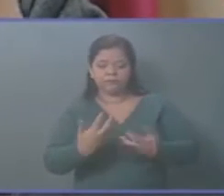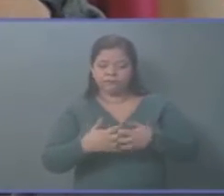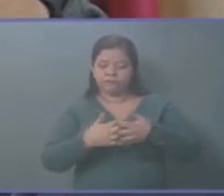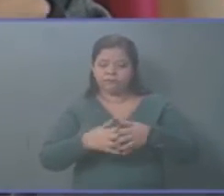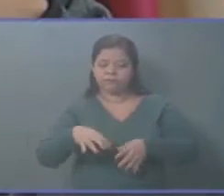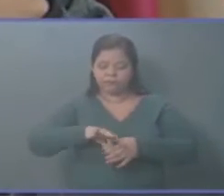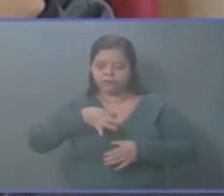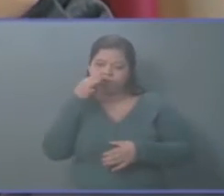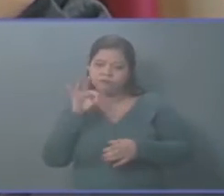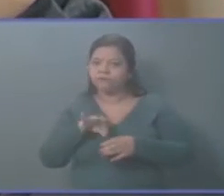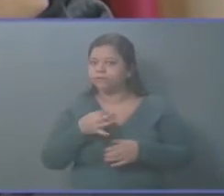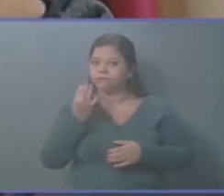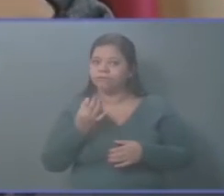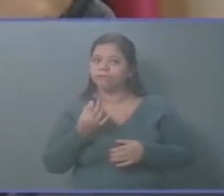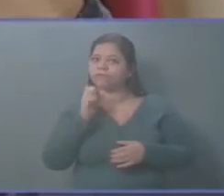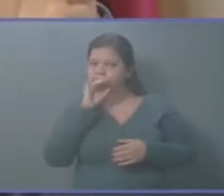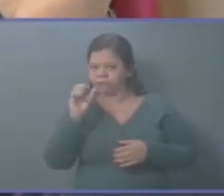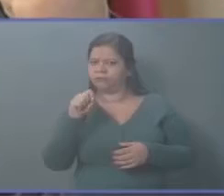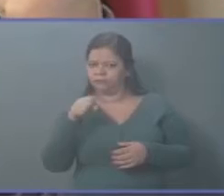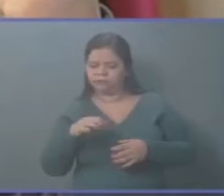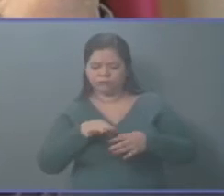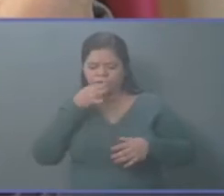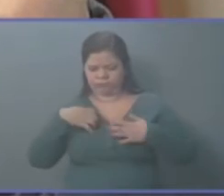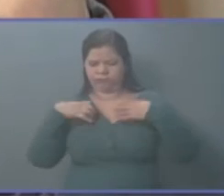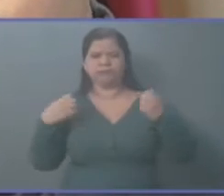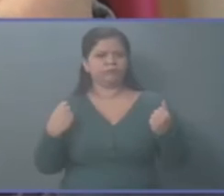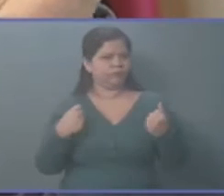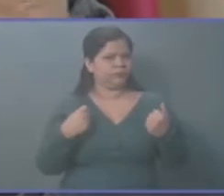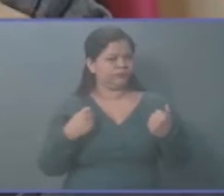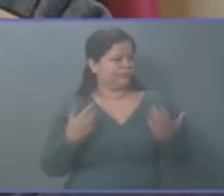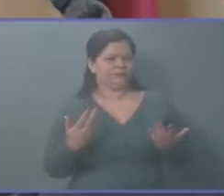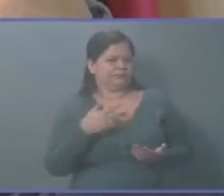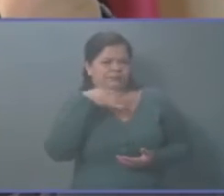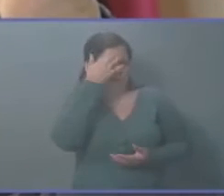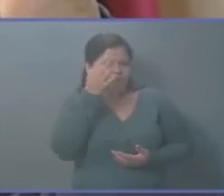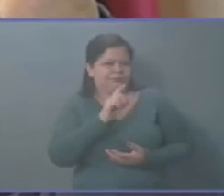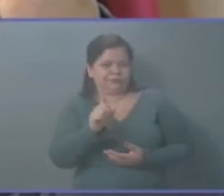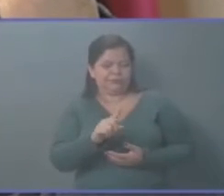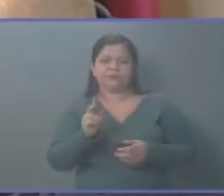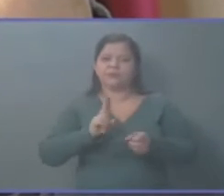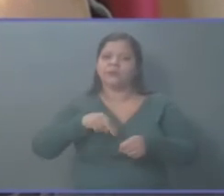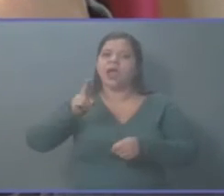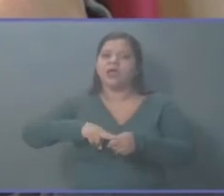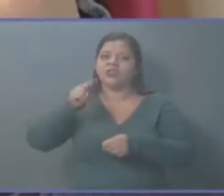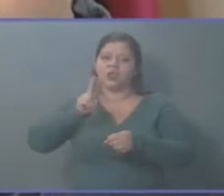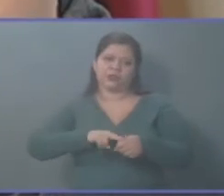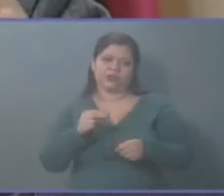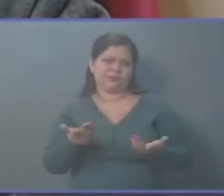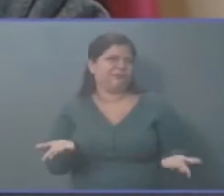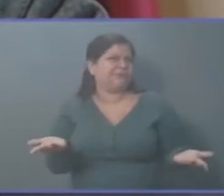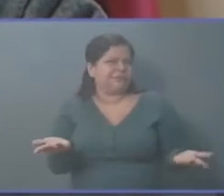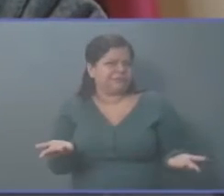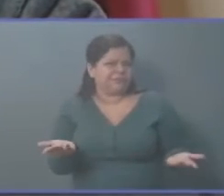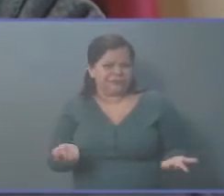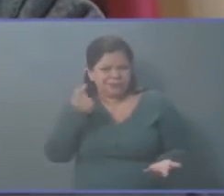boquitas que dijeron que también que son nutritivas. A mí no me parece que sean nutritivas. Y en las bebidas carbonatadas, en la gaseosa, miren lo que